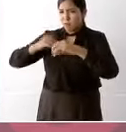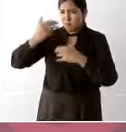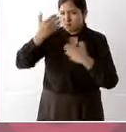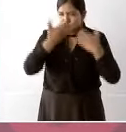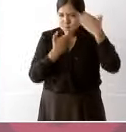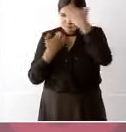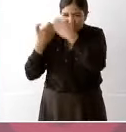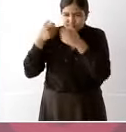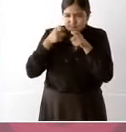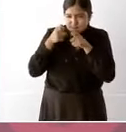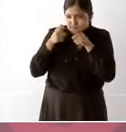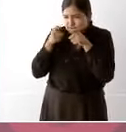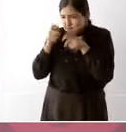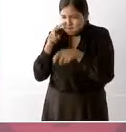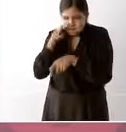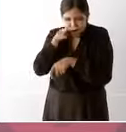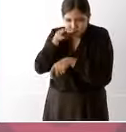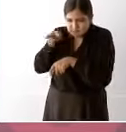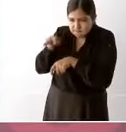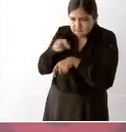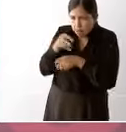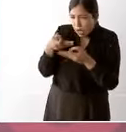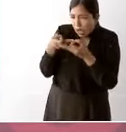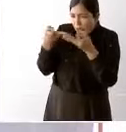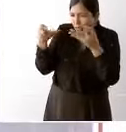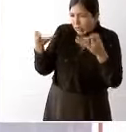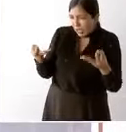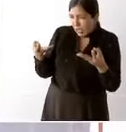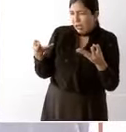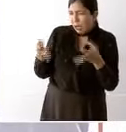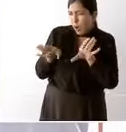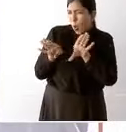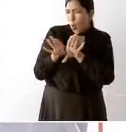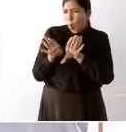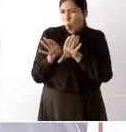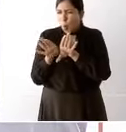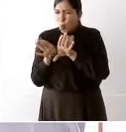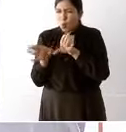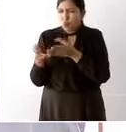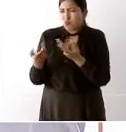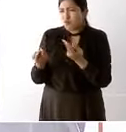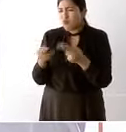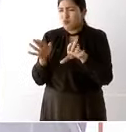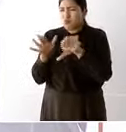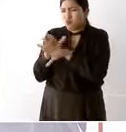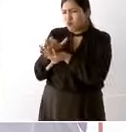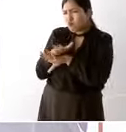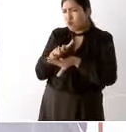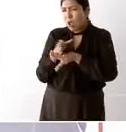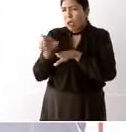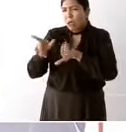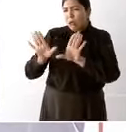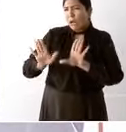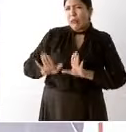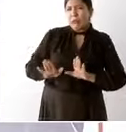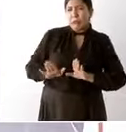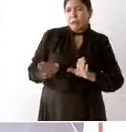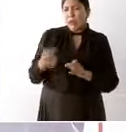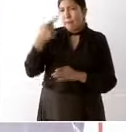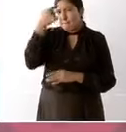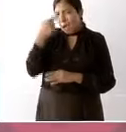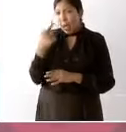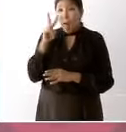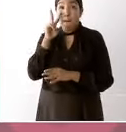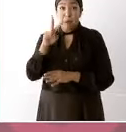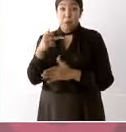de aspectos geomorfológicos de uso de suelo y de actitud. Asimismo, se analizó la presencia de zonas